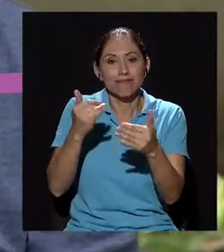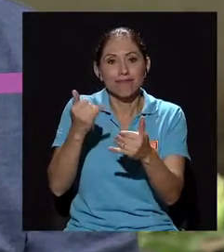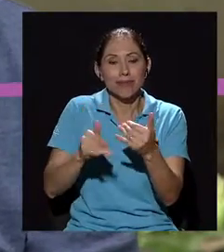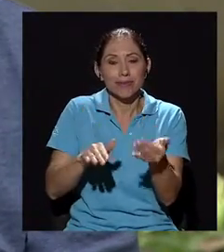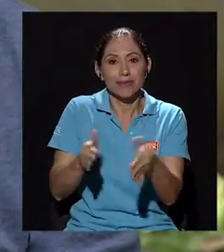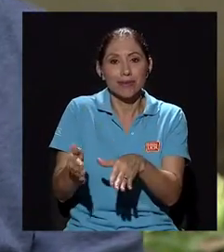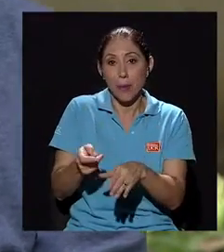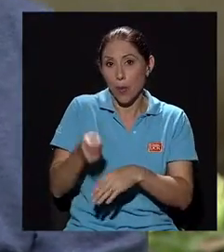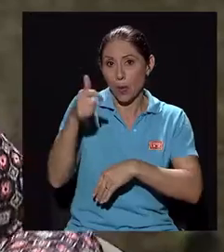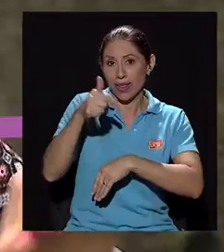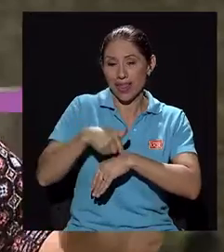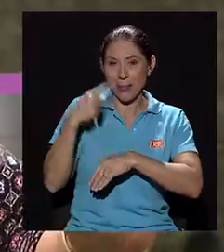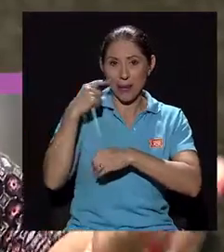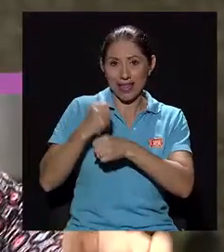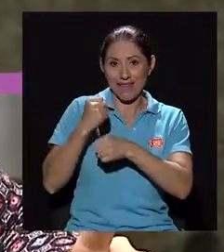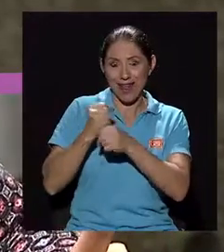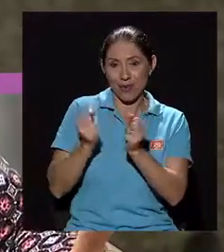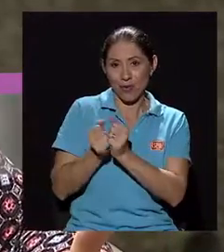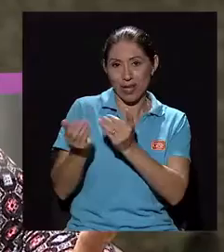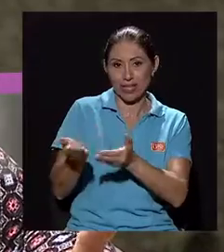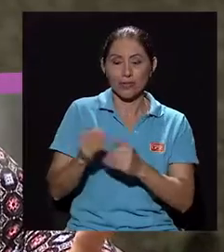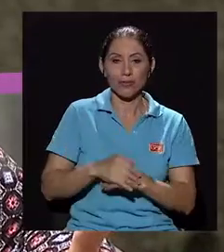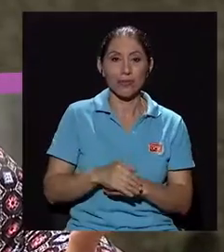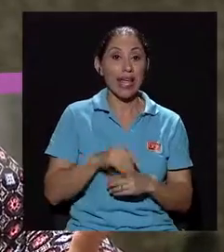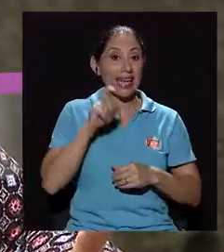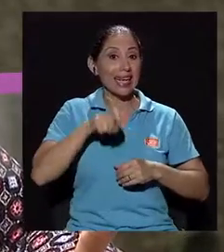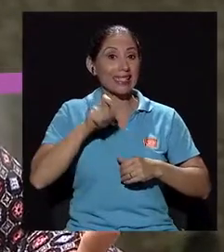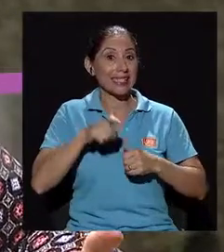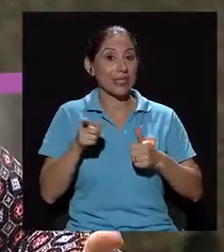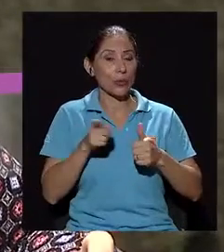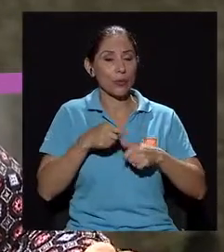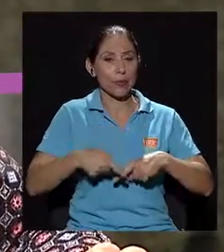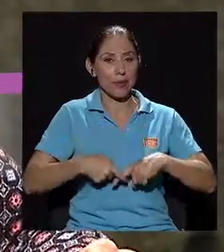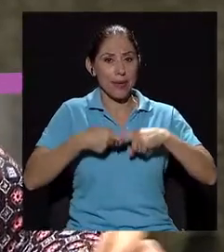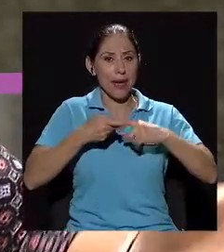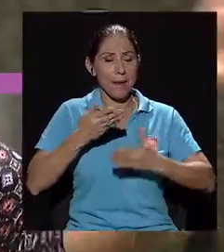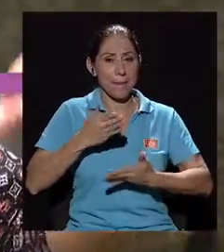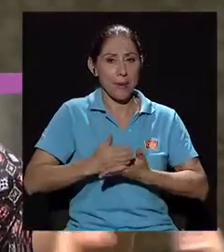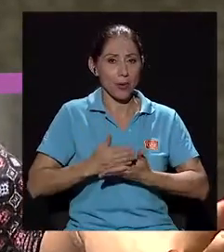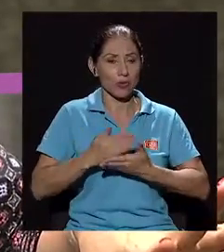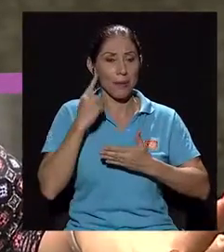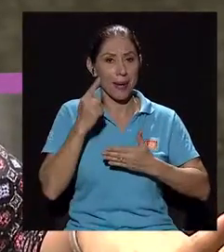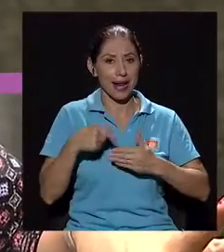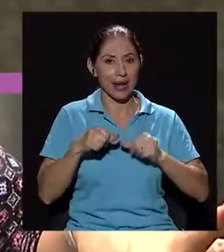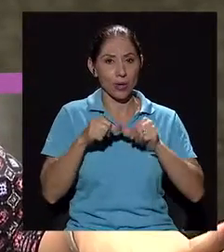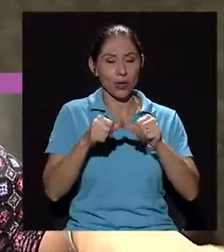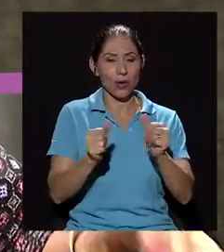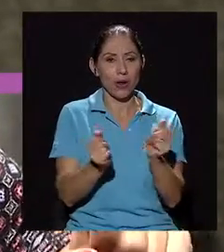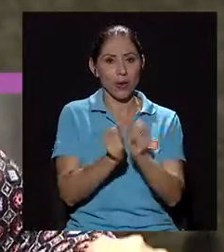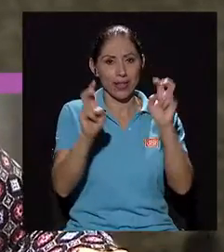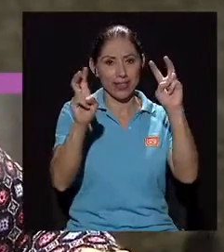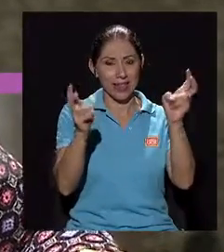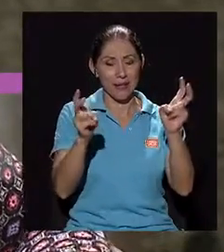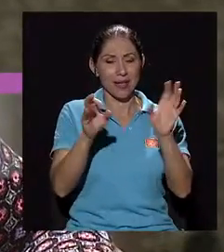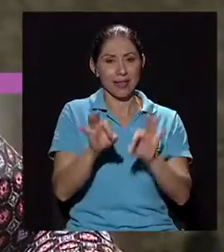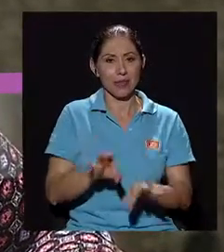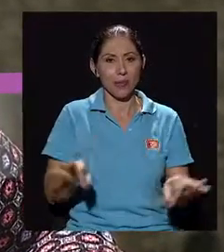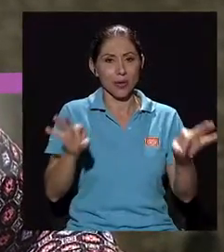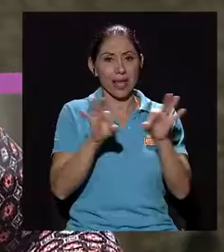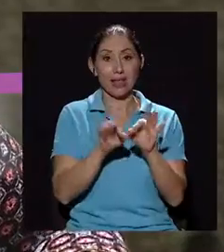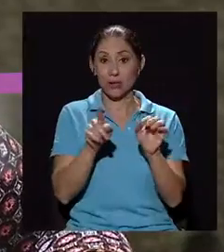estos donantes. Uh-huh. Necesito hacer una primera pausa para retomar este tema tan